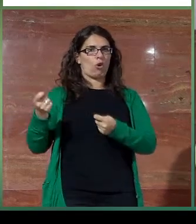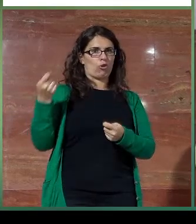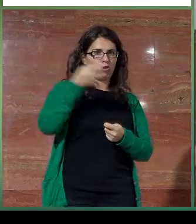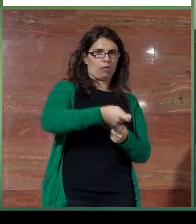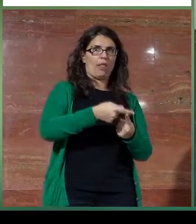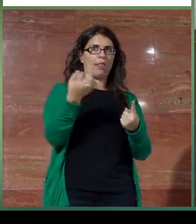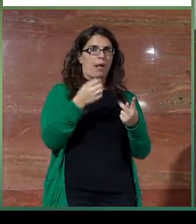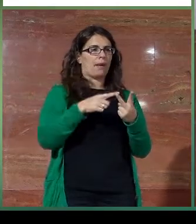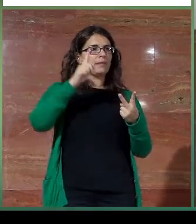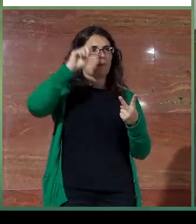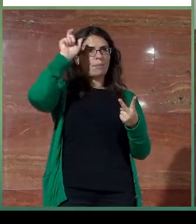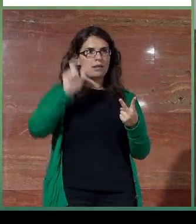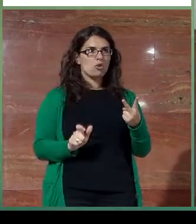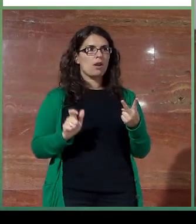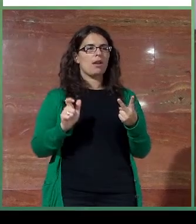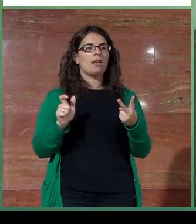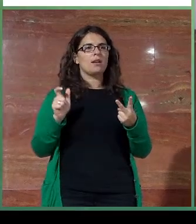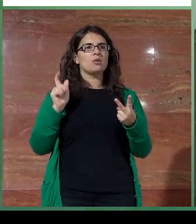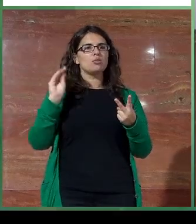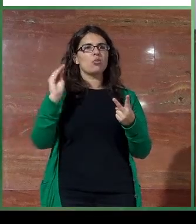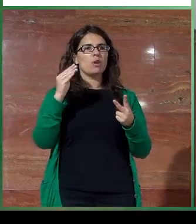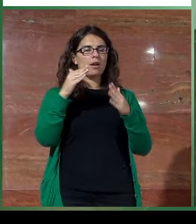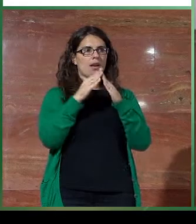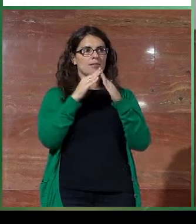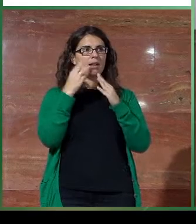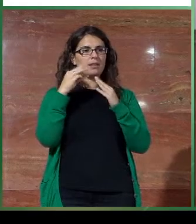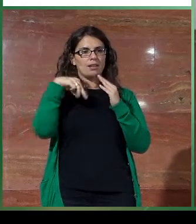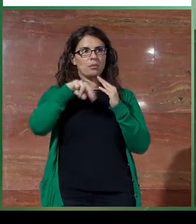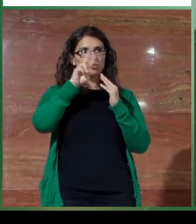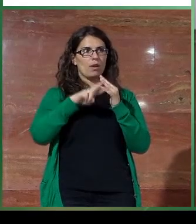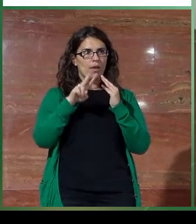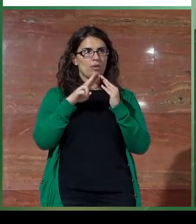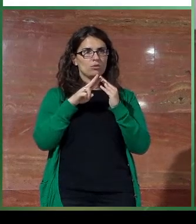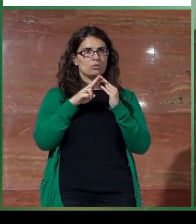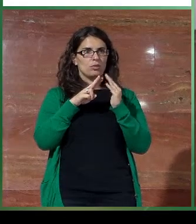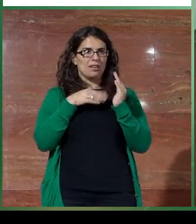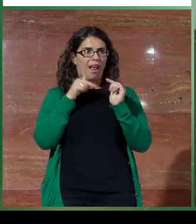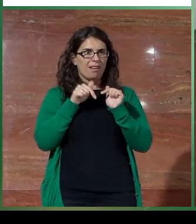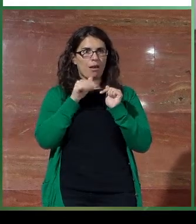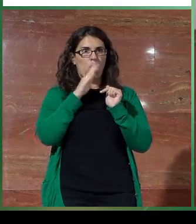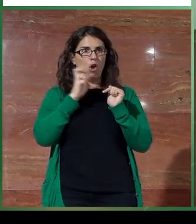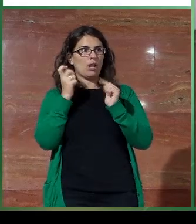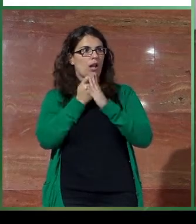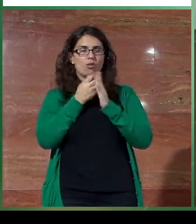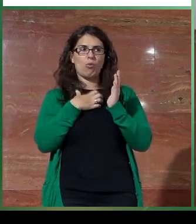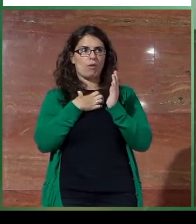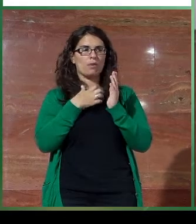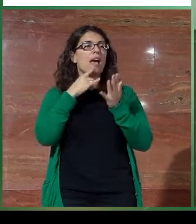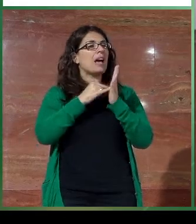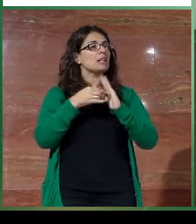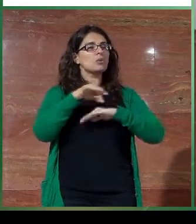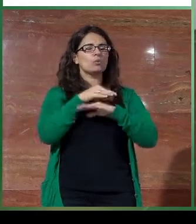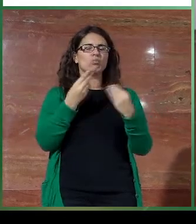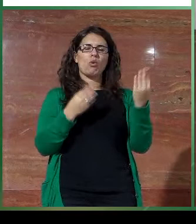también a la persona que quiere su casa de 30 metros cuadrados porque no puede pagar otra? sea, la arquitectura es muy complicada porque